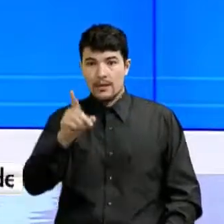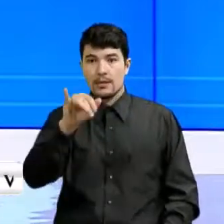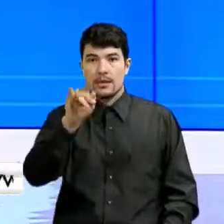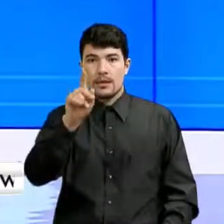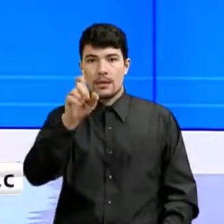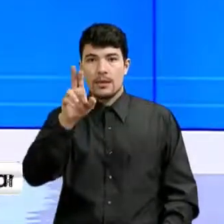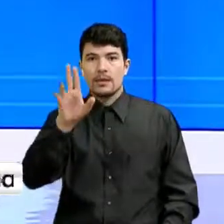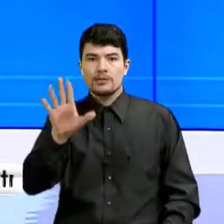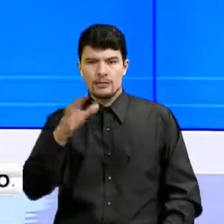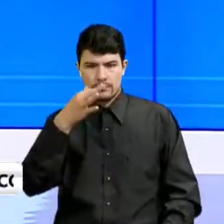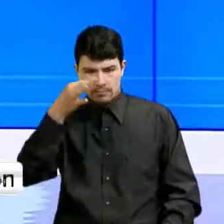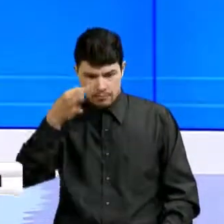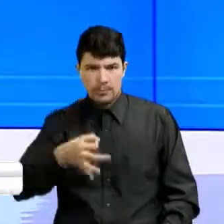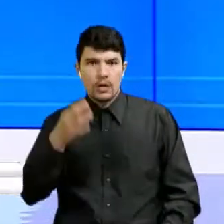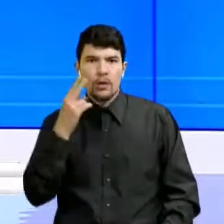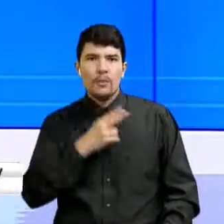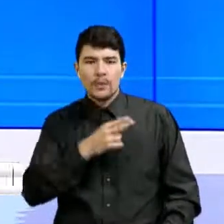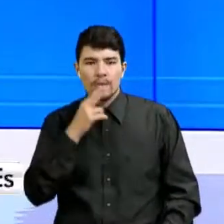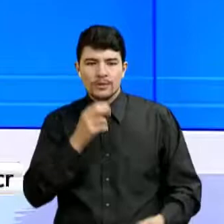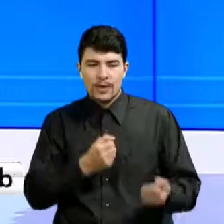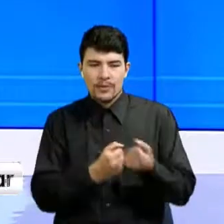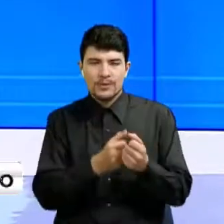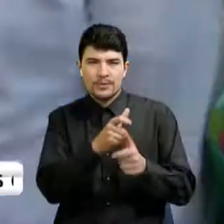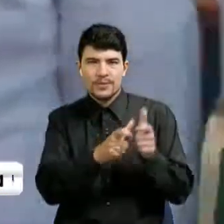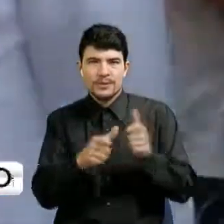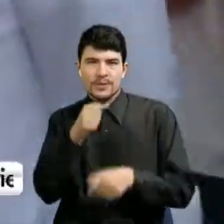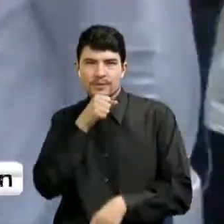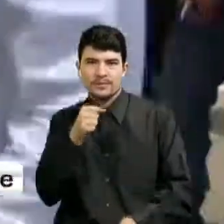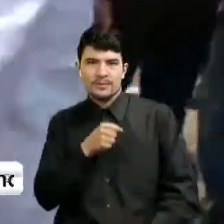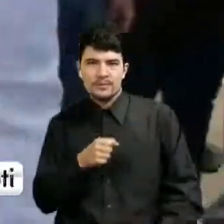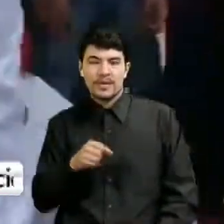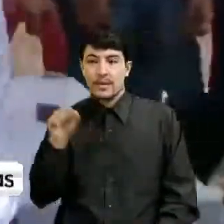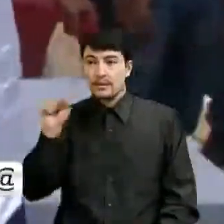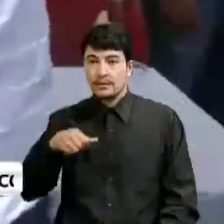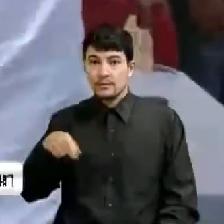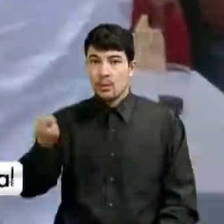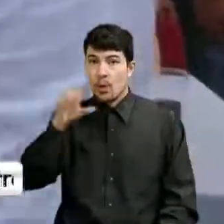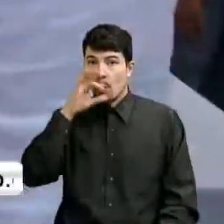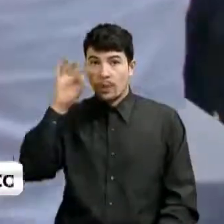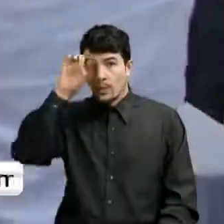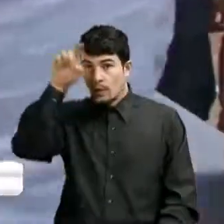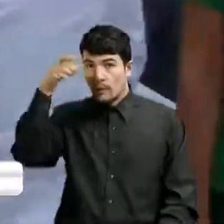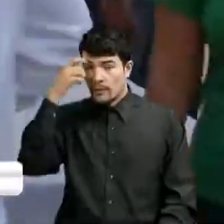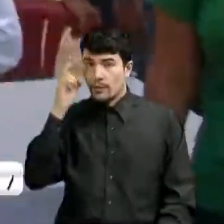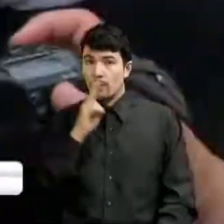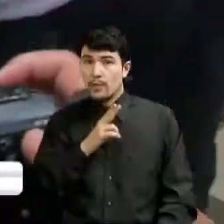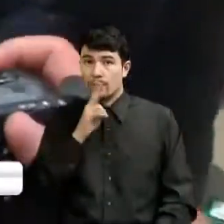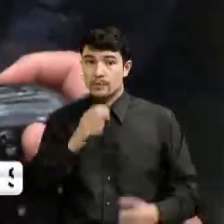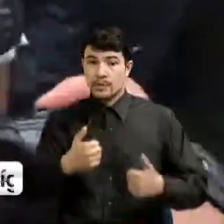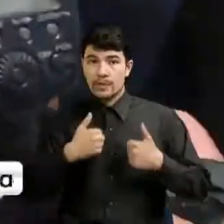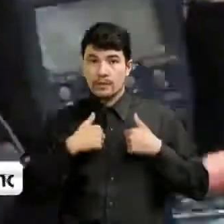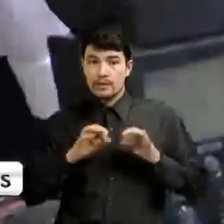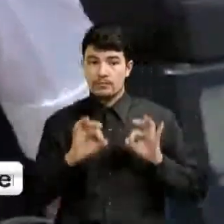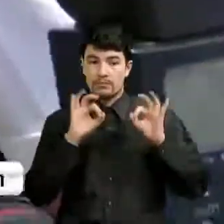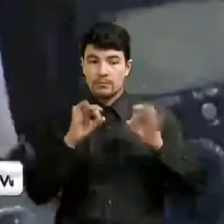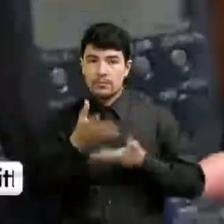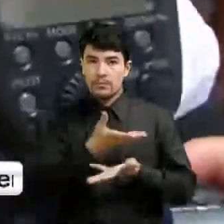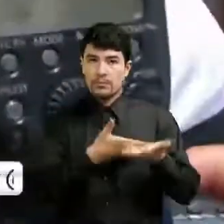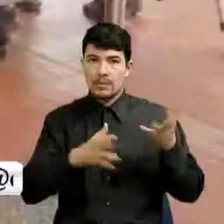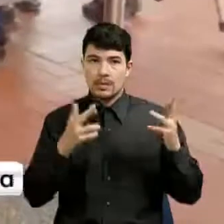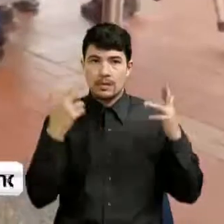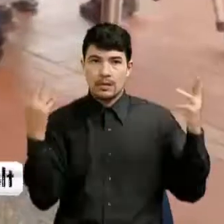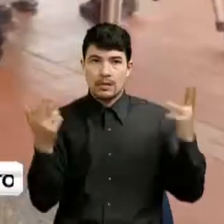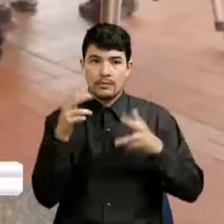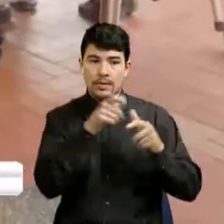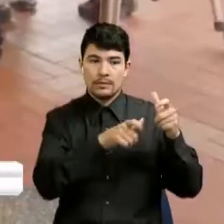su compromiso con los adultos de la tercera edad. El gobierno de Didier Tavera tiene un compromiso con el bienestar y sano esparcimiento de la población